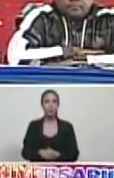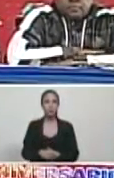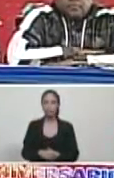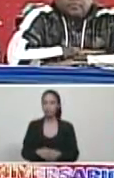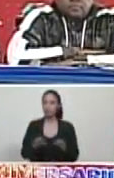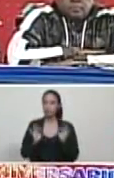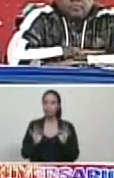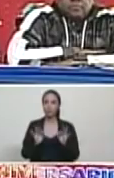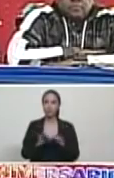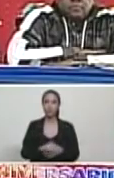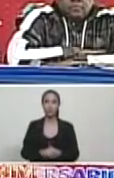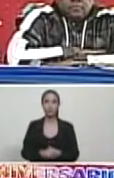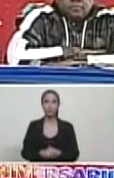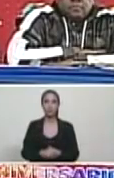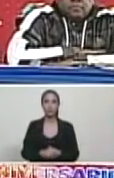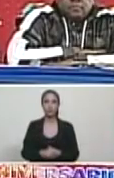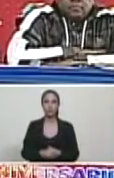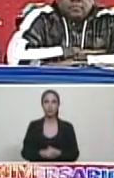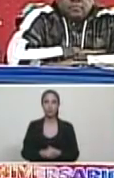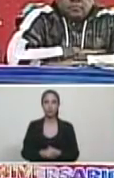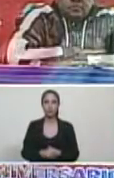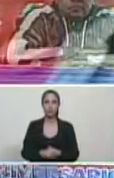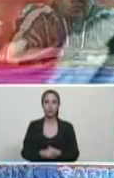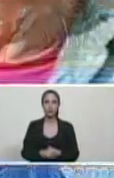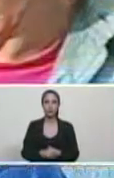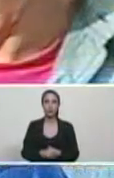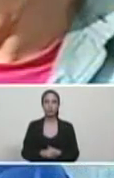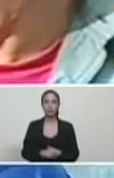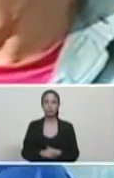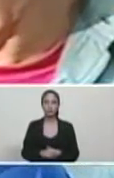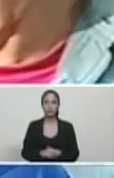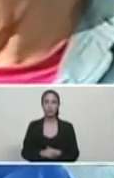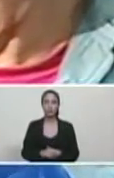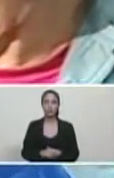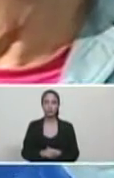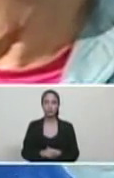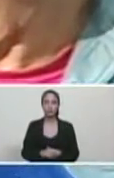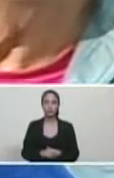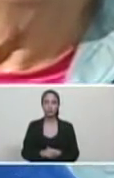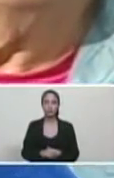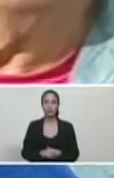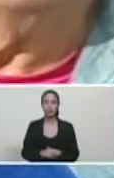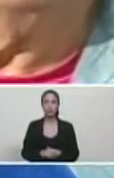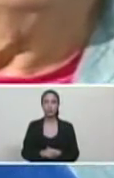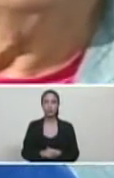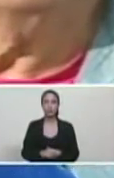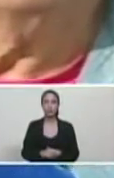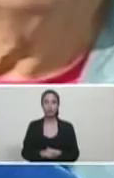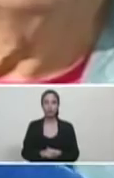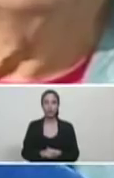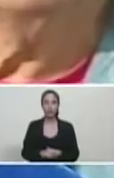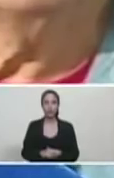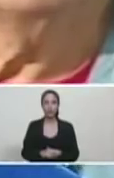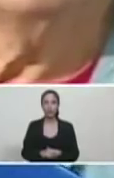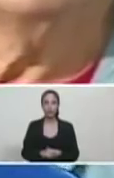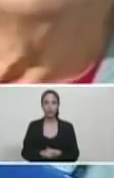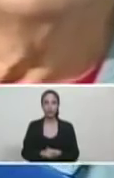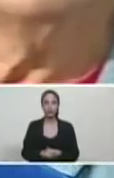Excelsa, Yasmín, transmite toda esa fuerza. Y Yasmín dijo algo muy